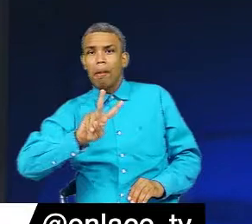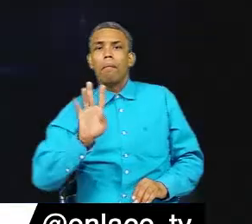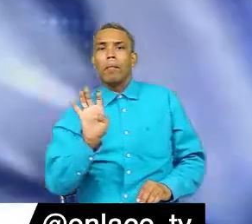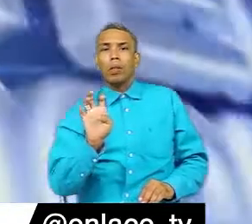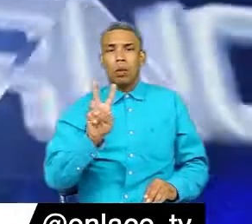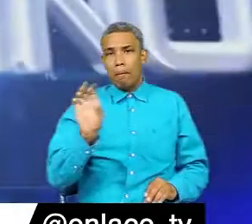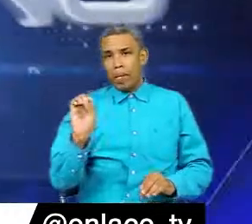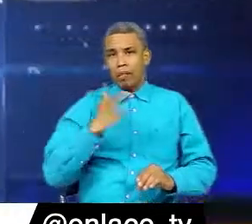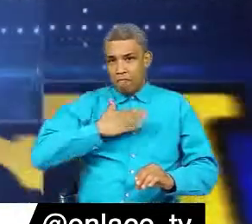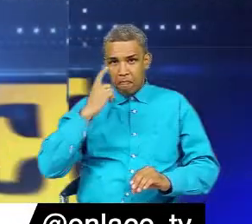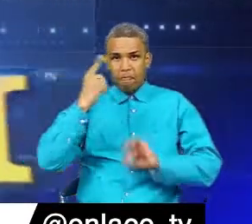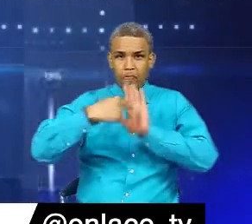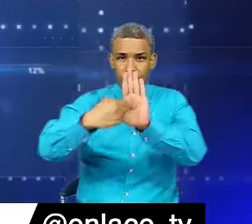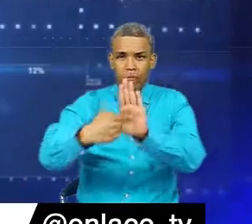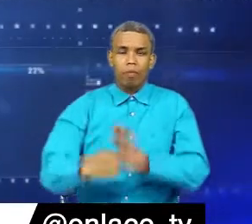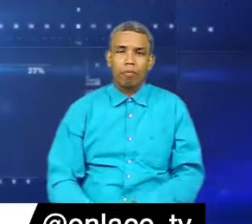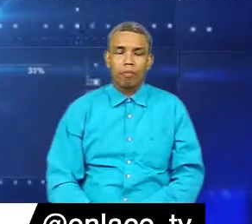322-305-2920.